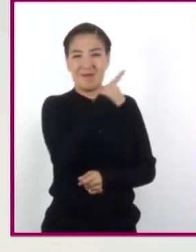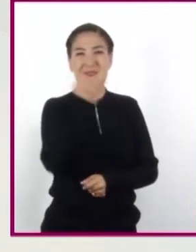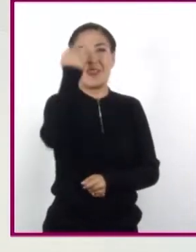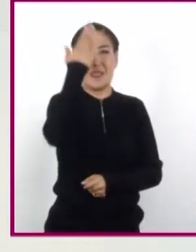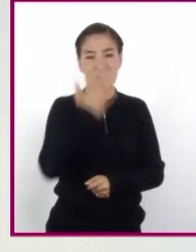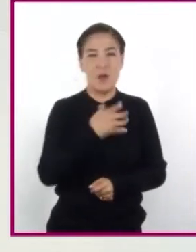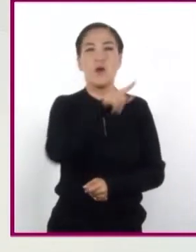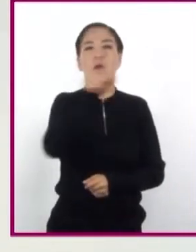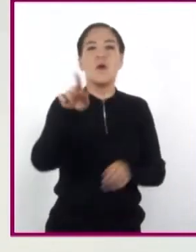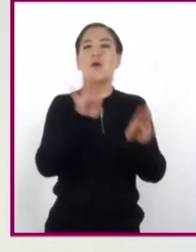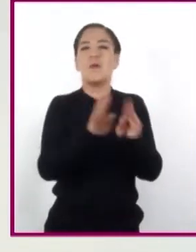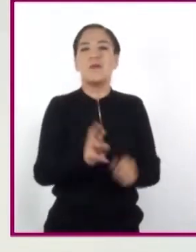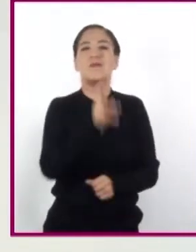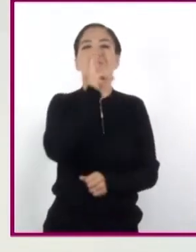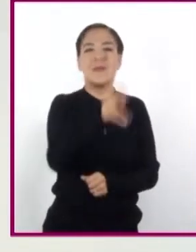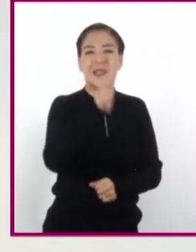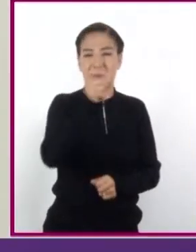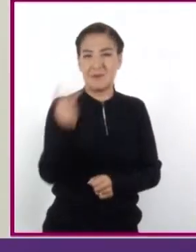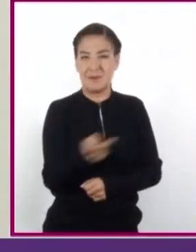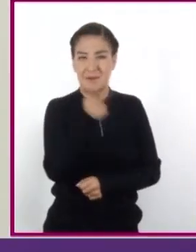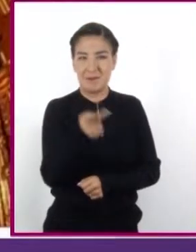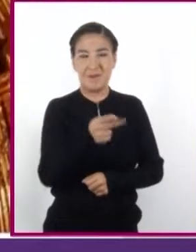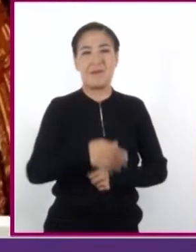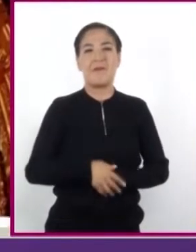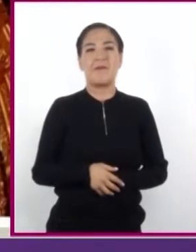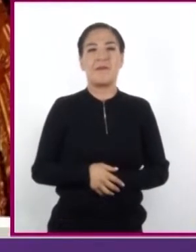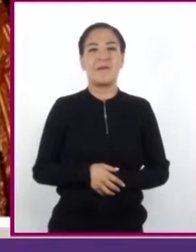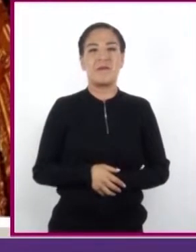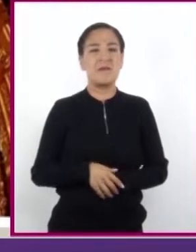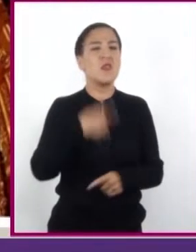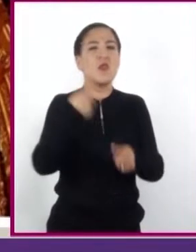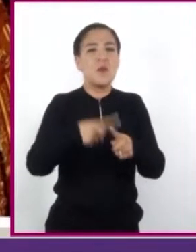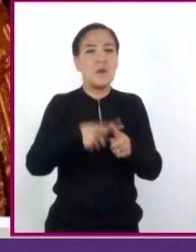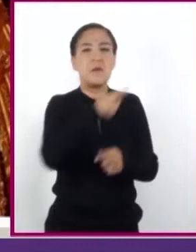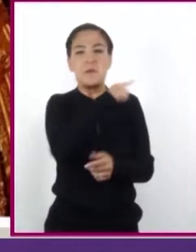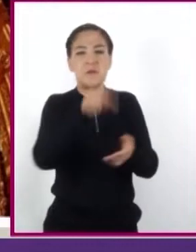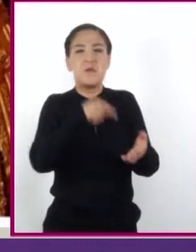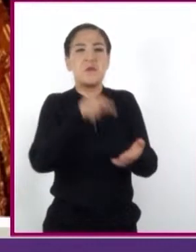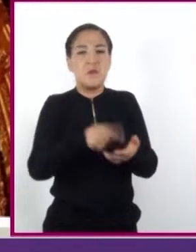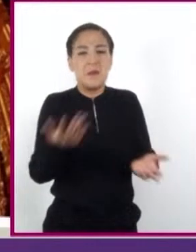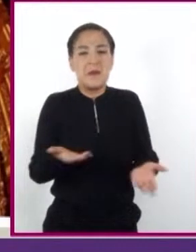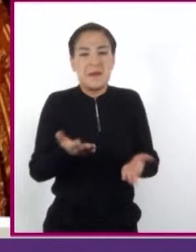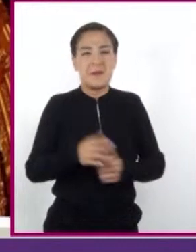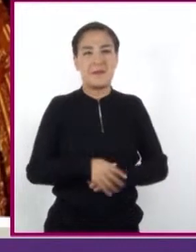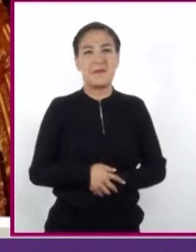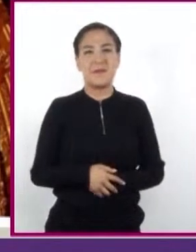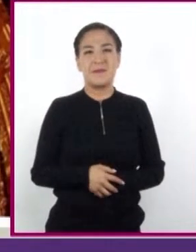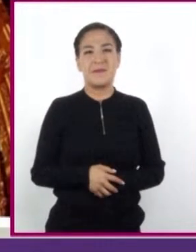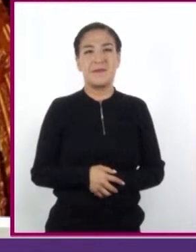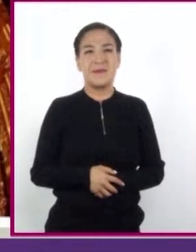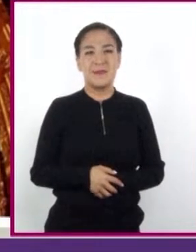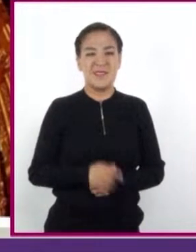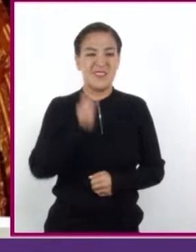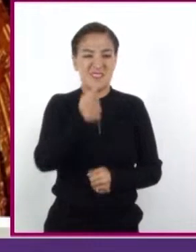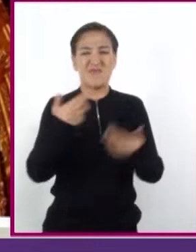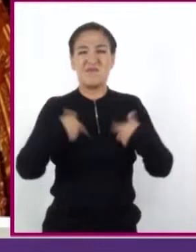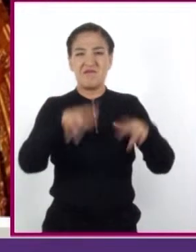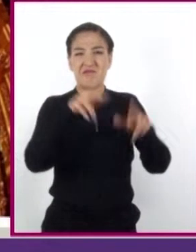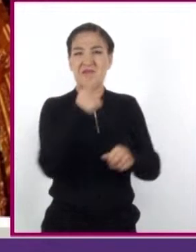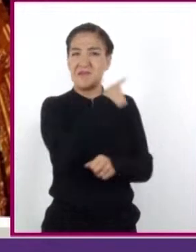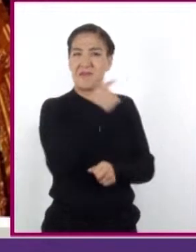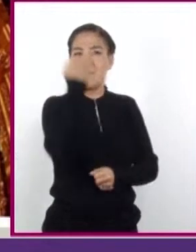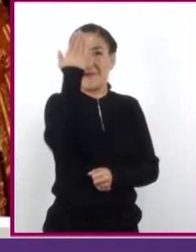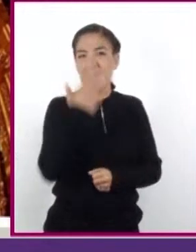e intenten responder a las preguntas. ¿De qué lugar se trata? ¿Qué se representa en la